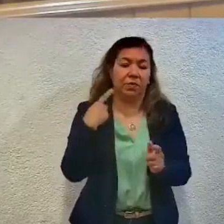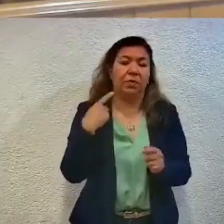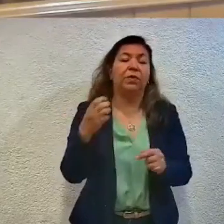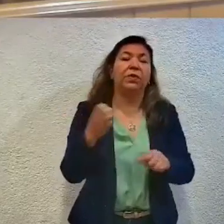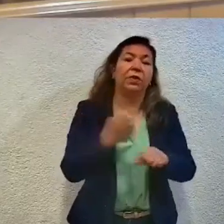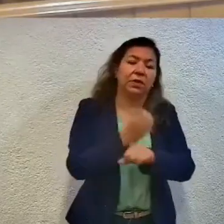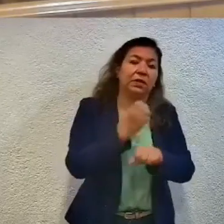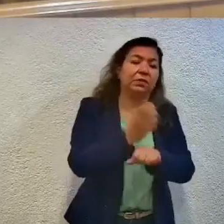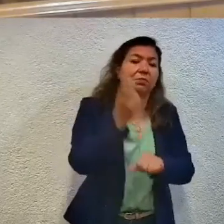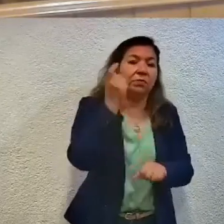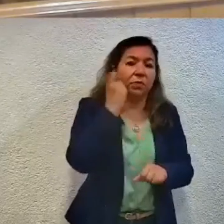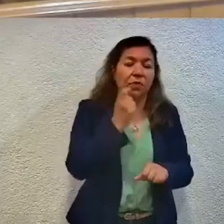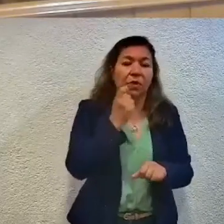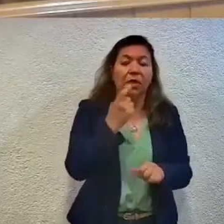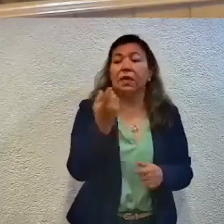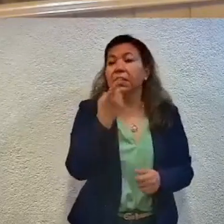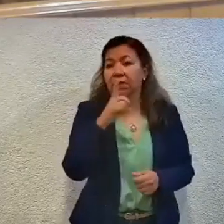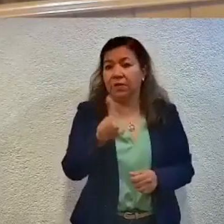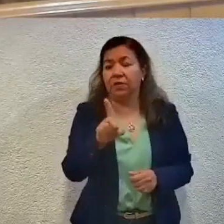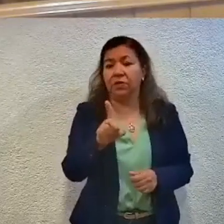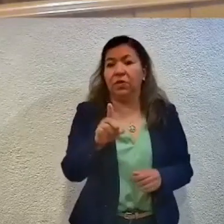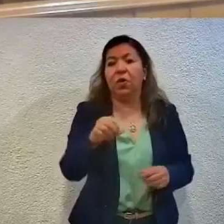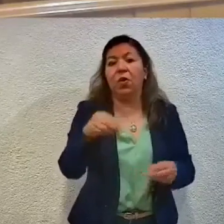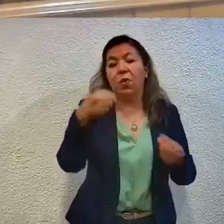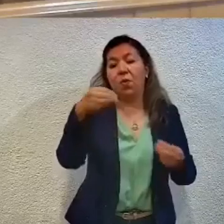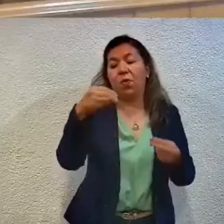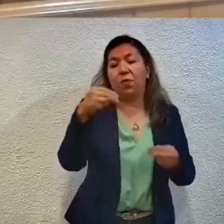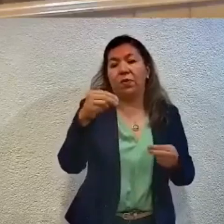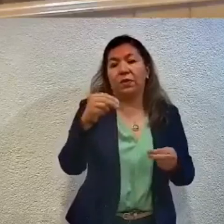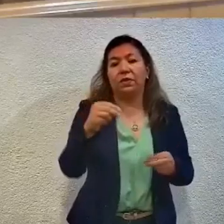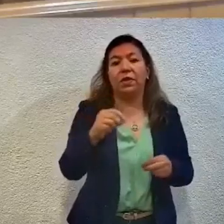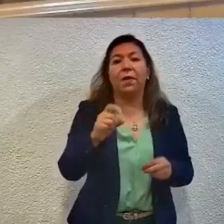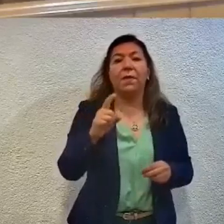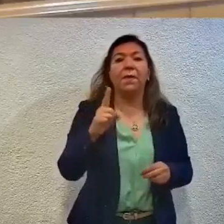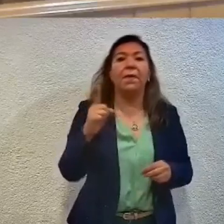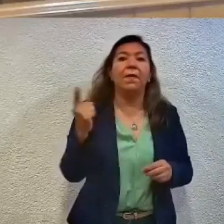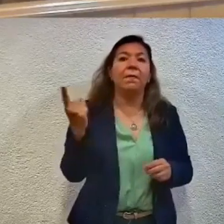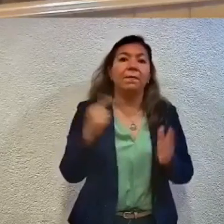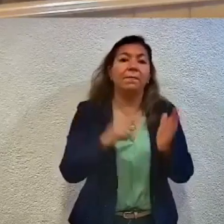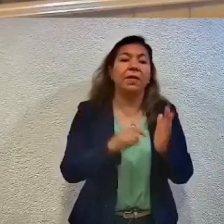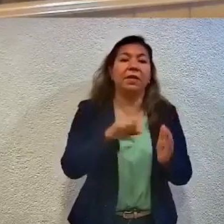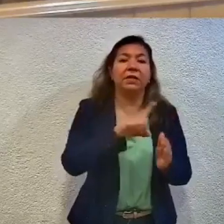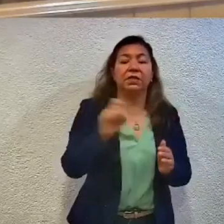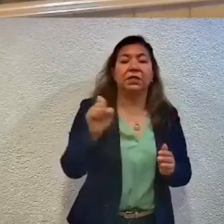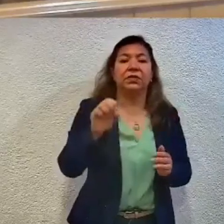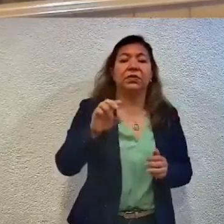y de Participación Ciudadana del Estado de Guerrero. En contra del oficio número